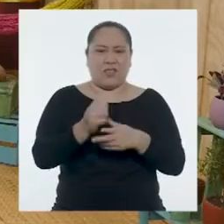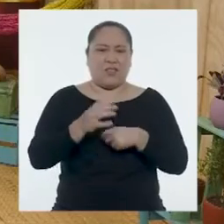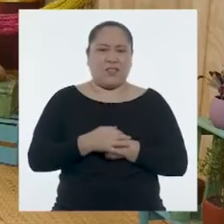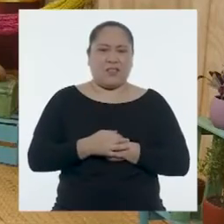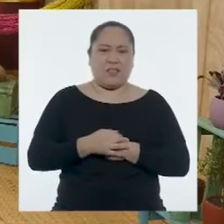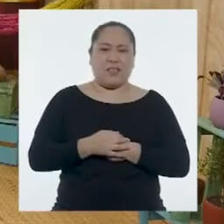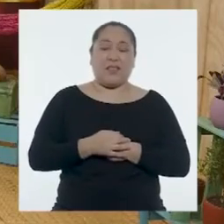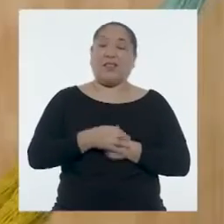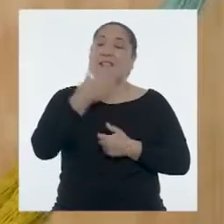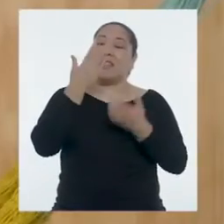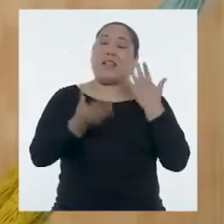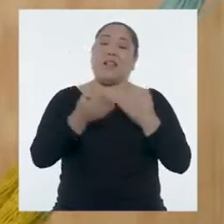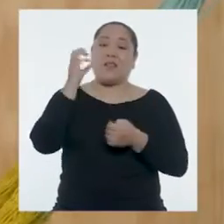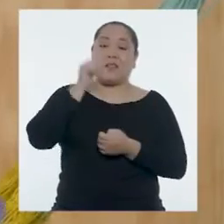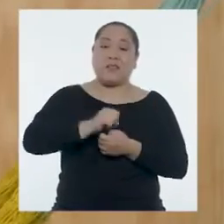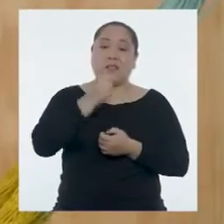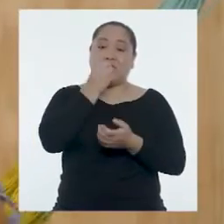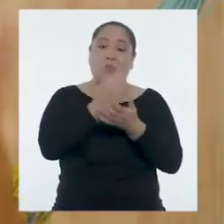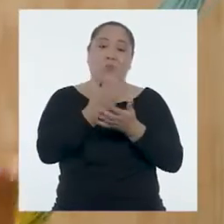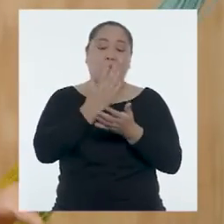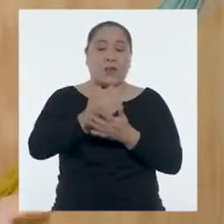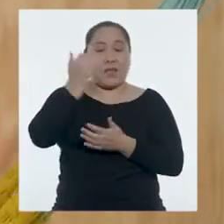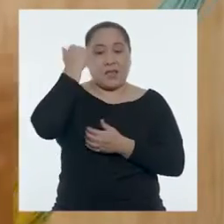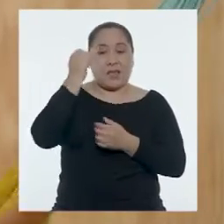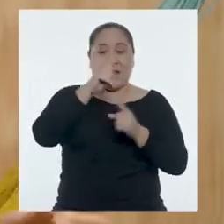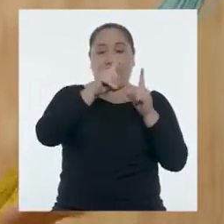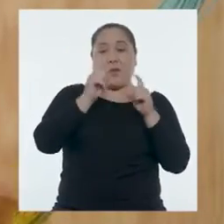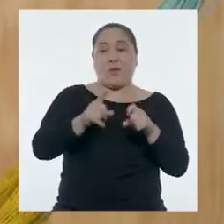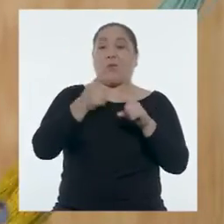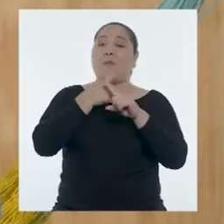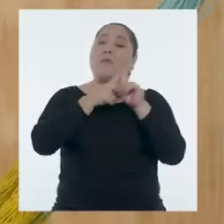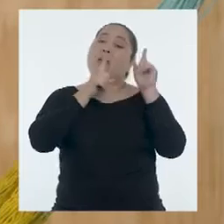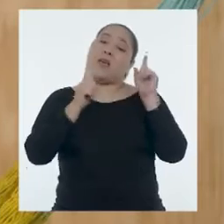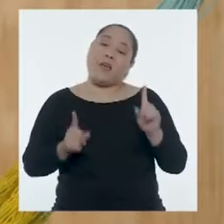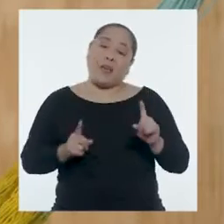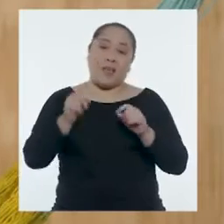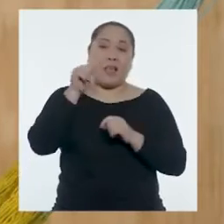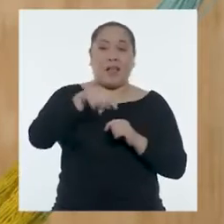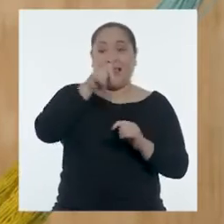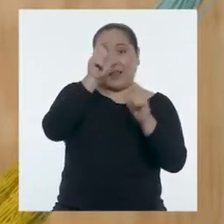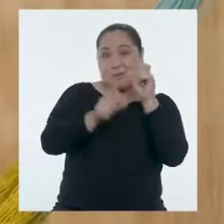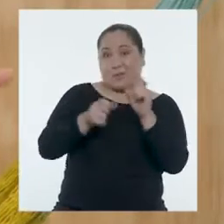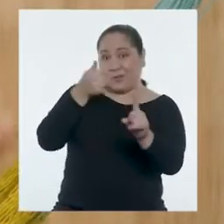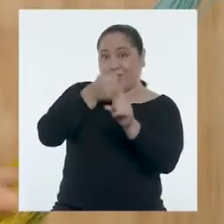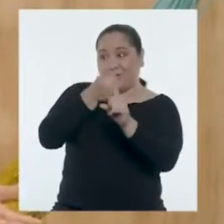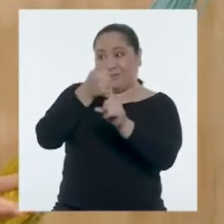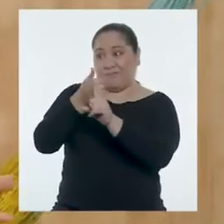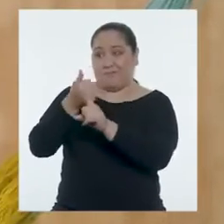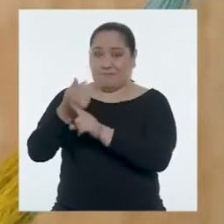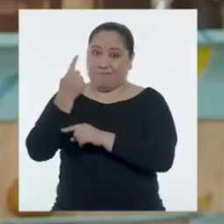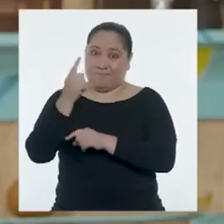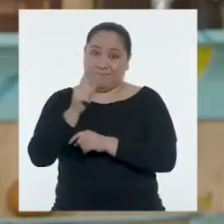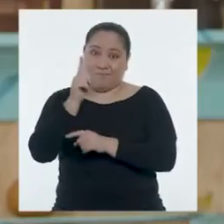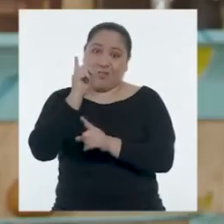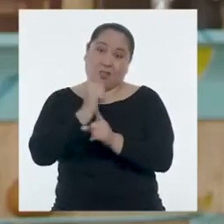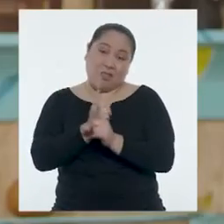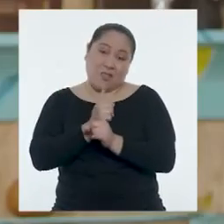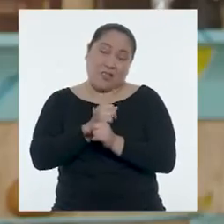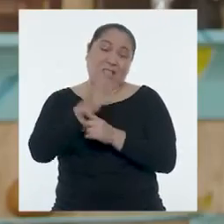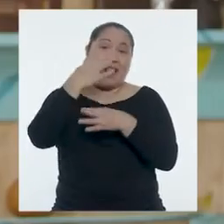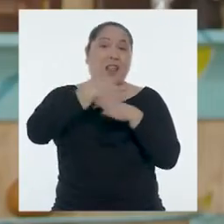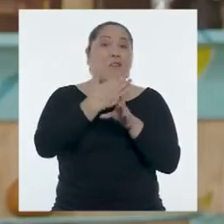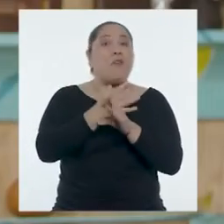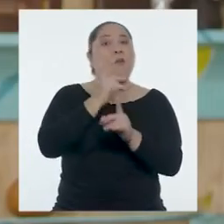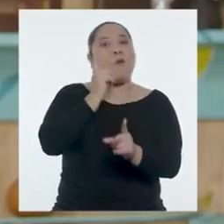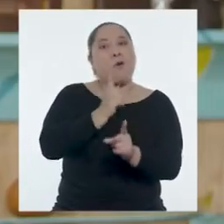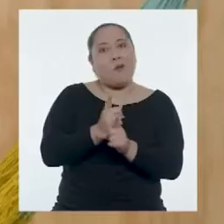Ay. Quizás sí es una buena idea preguntar, pero a las personas correctas. Y de la